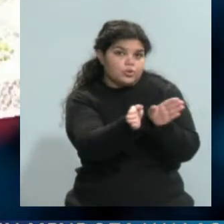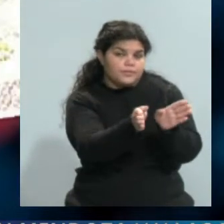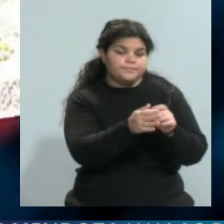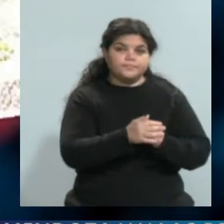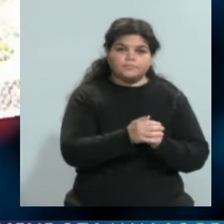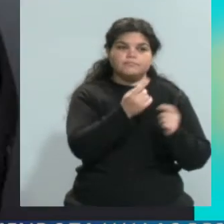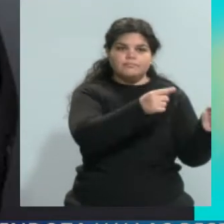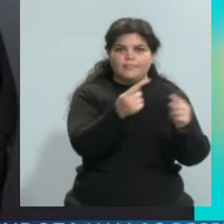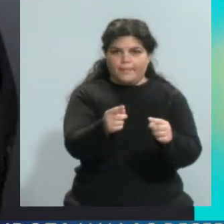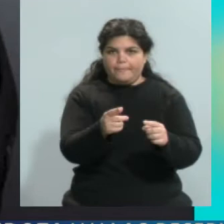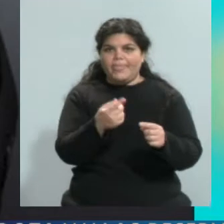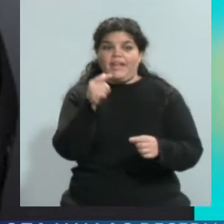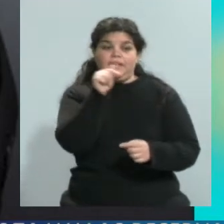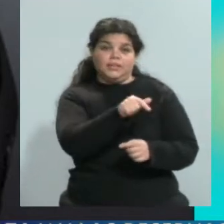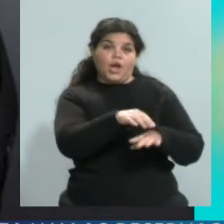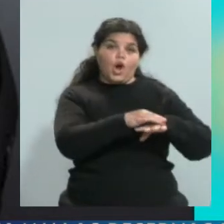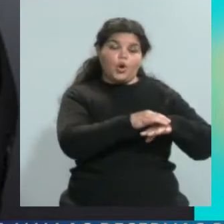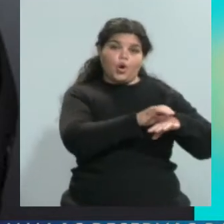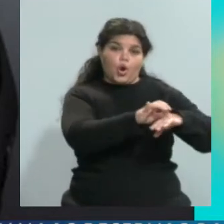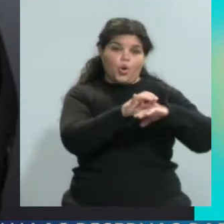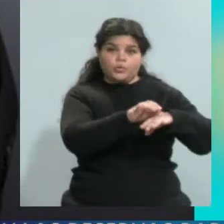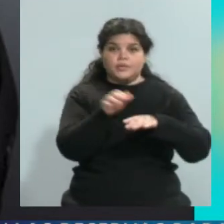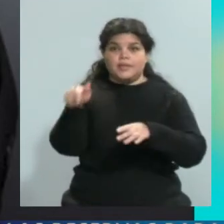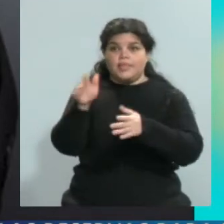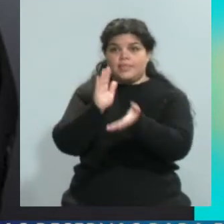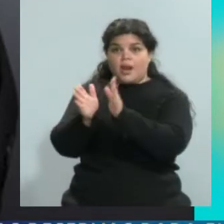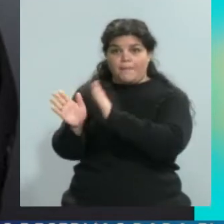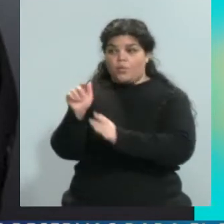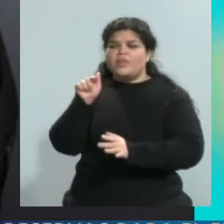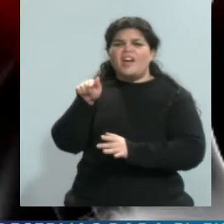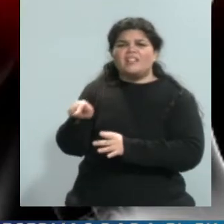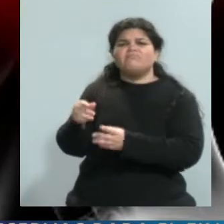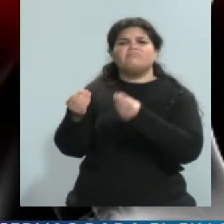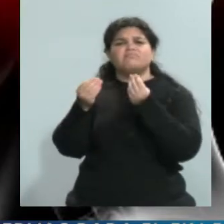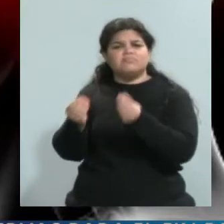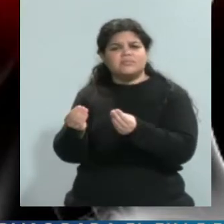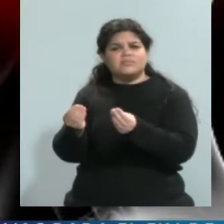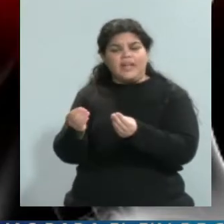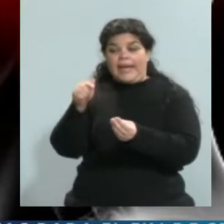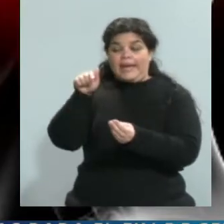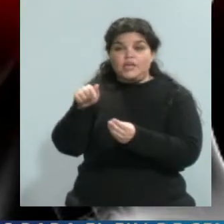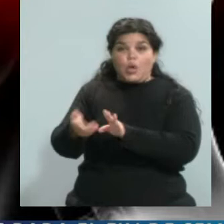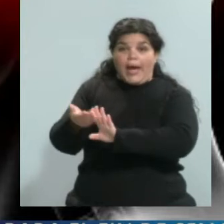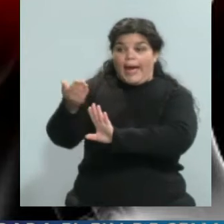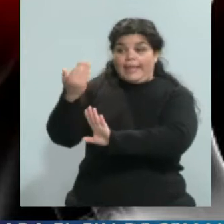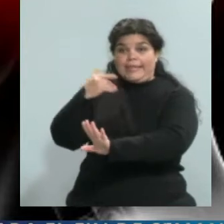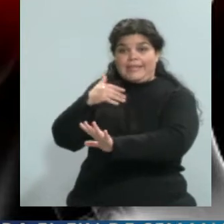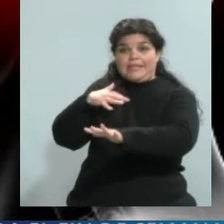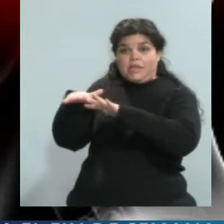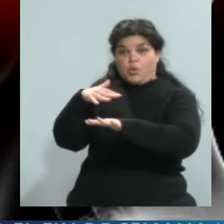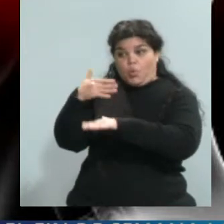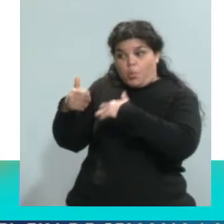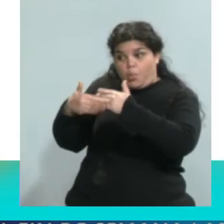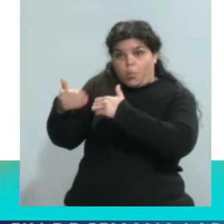esa es la gran diferencia entre el terapeuta que marca desde el comienzo de la situación y el coach que